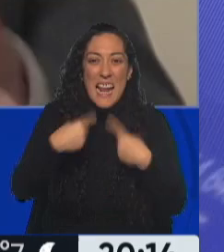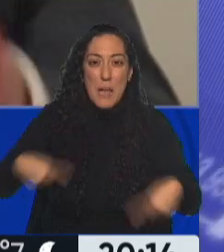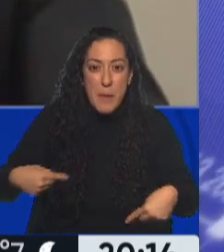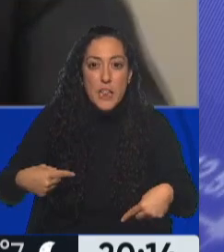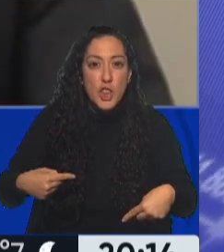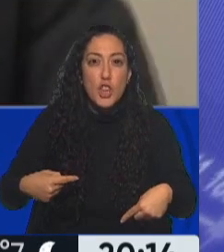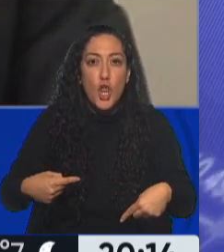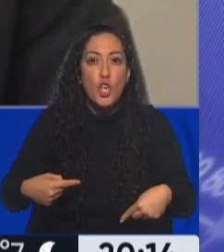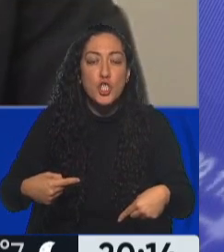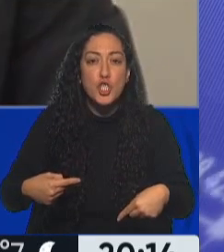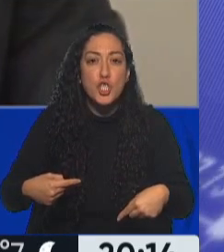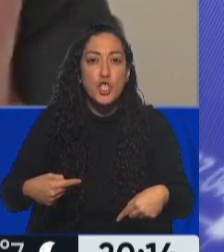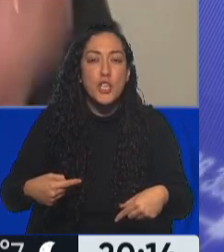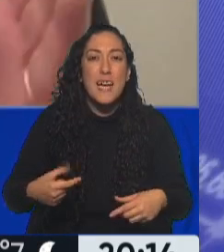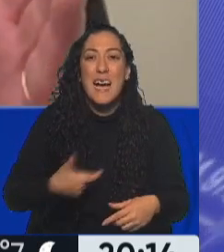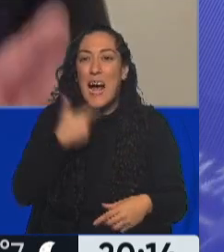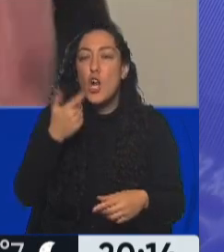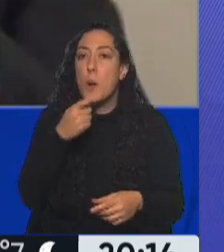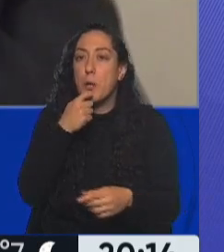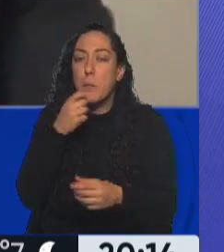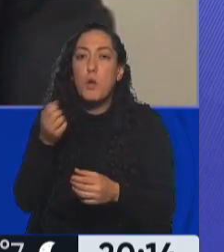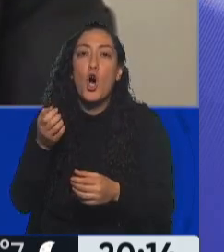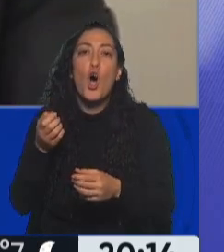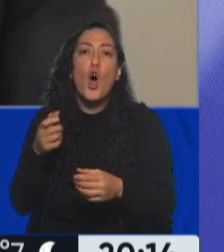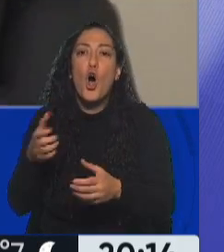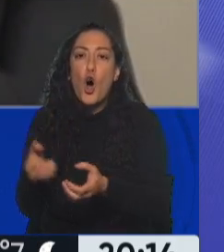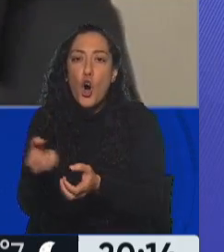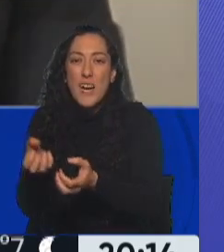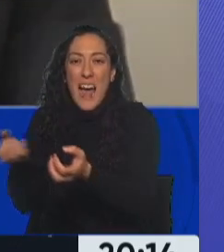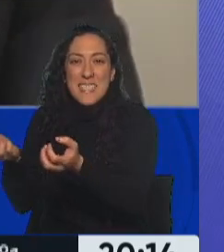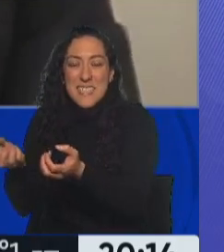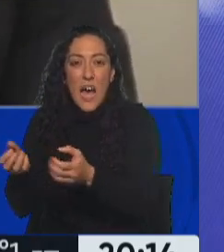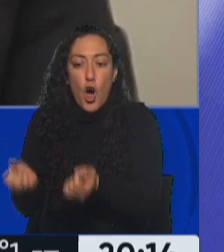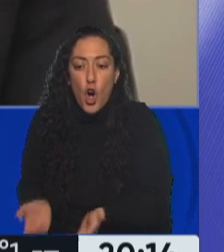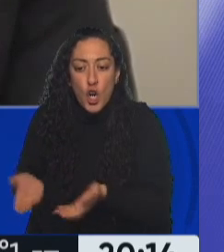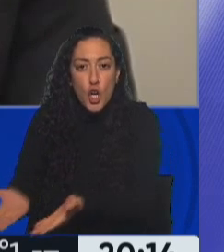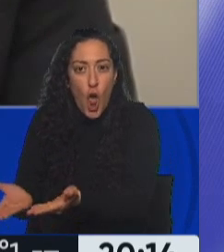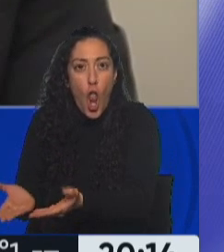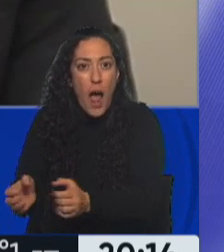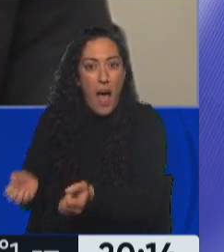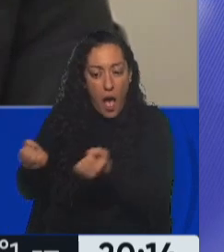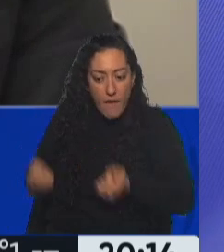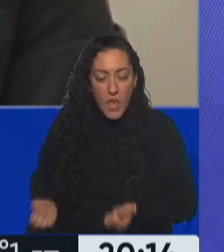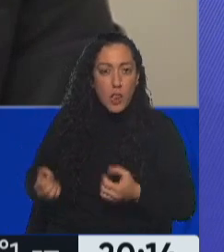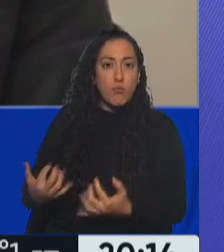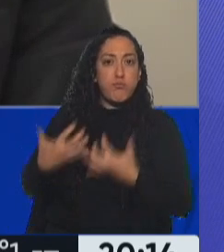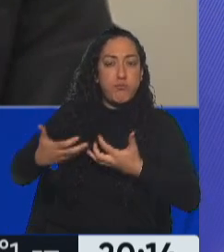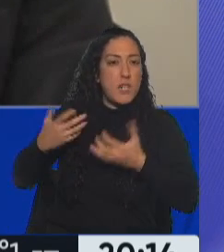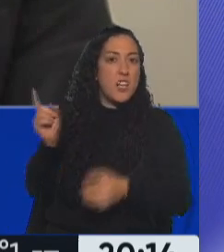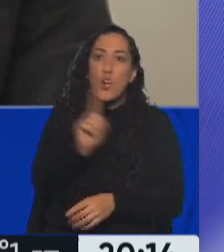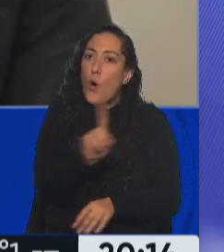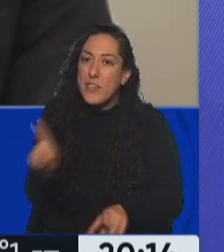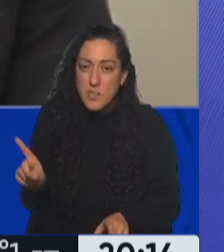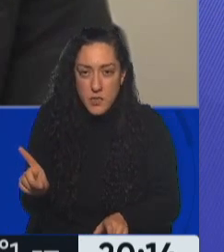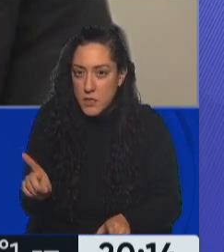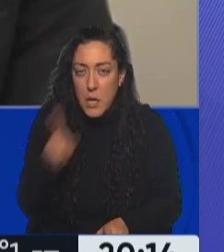son para calefaccionar, entiéndase, horno, hornallas, braseros que puedan usarse también adentro del hogar, elementos que puedan ser de